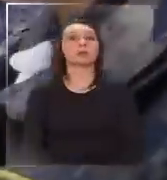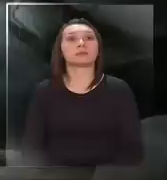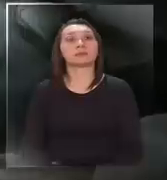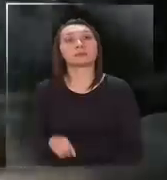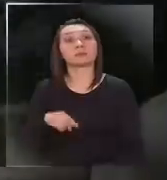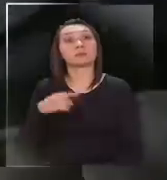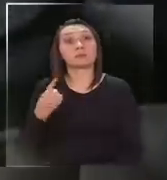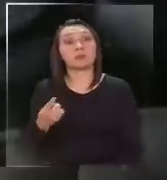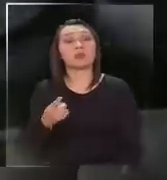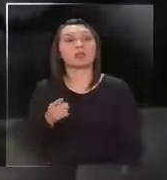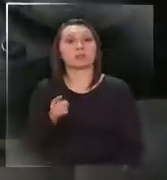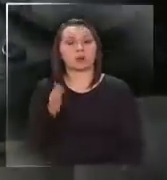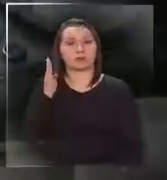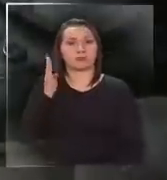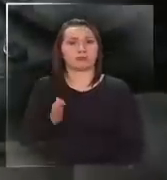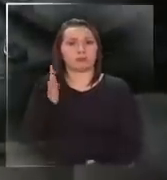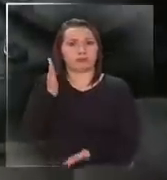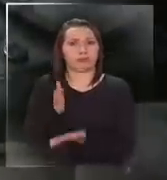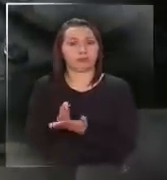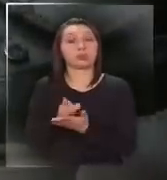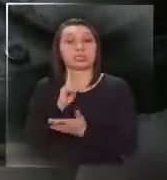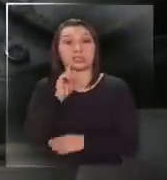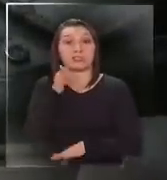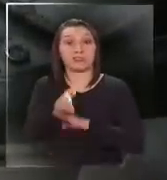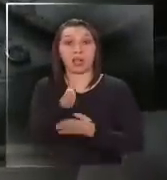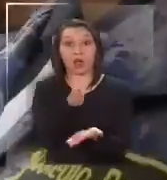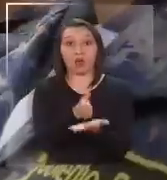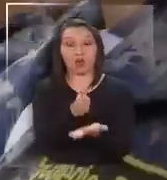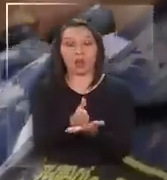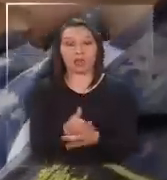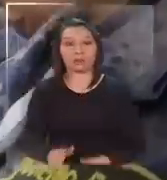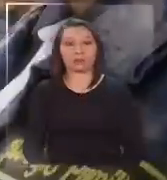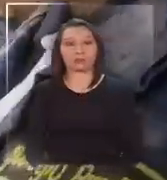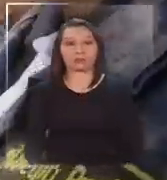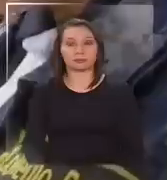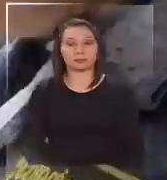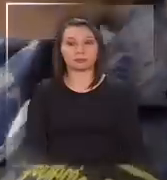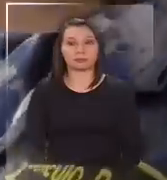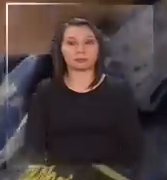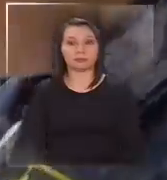Marcialidad es la exigencia impuesta a quienes asisten a estos colegios.